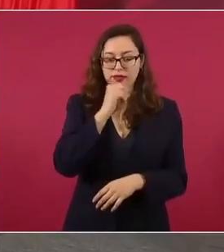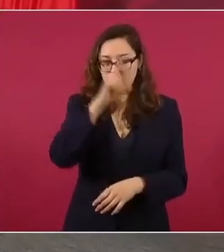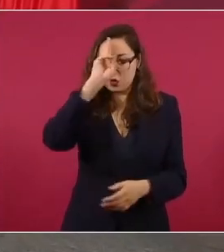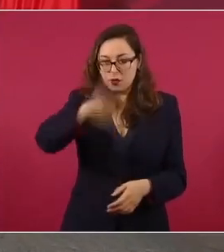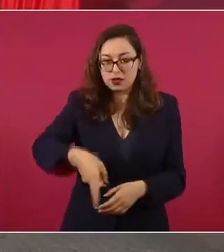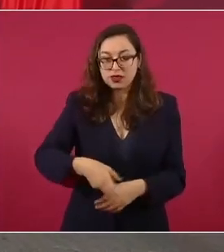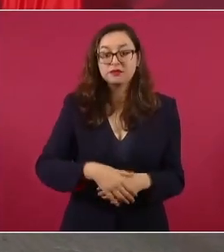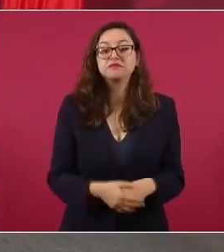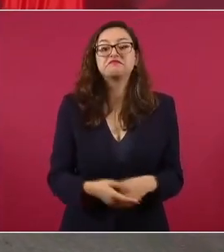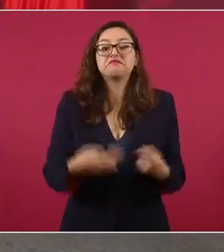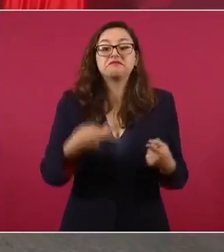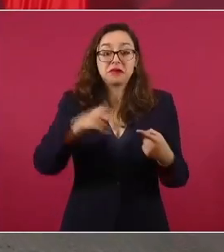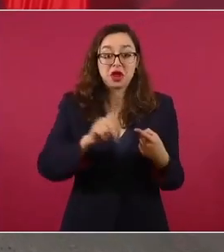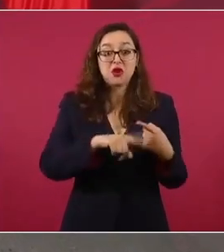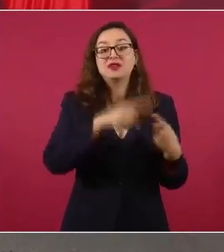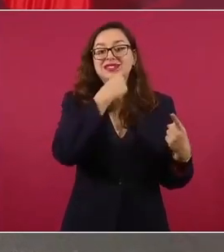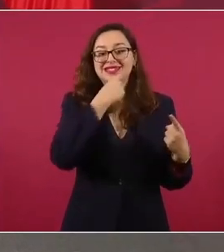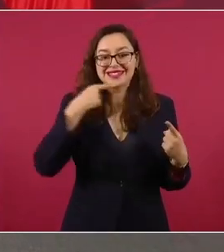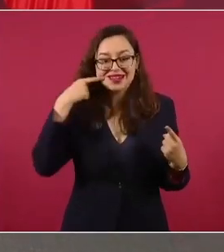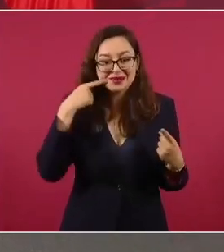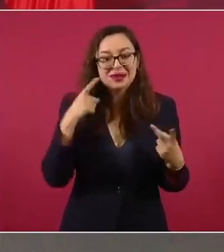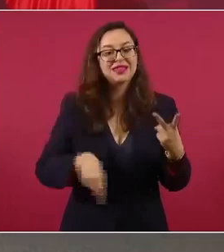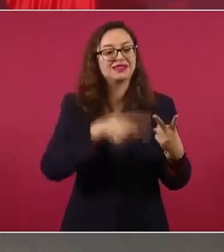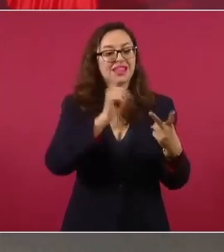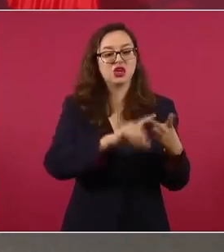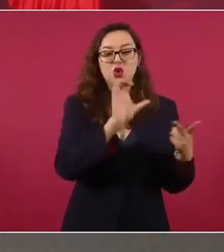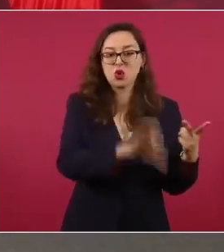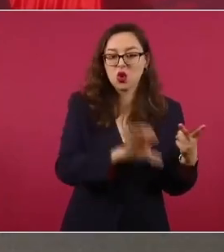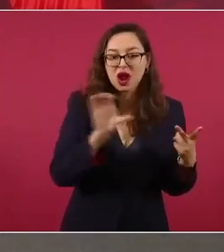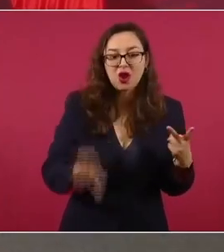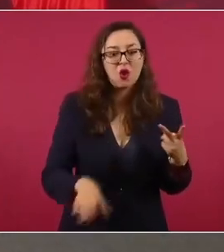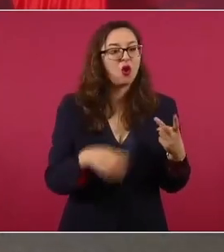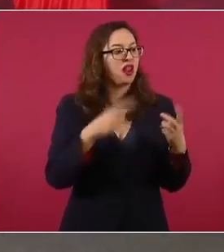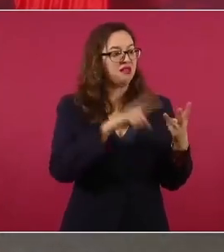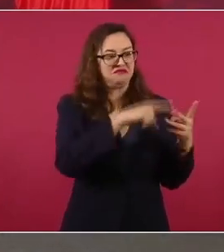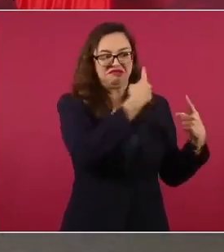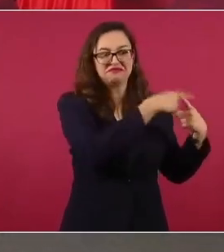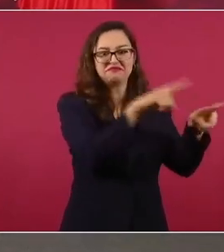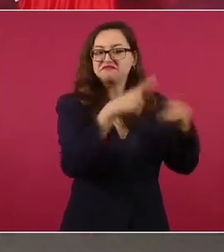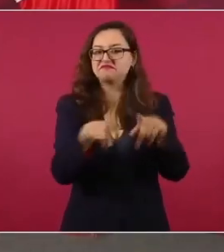y la Coca-Cola, y todas pagaron.